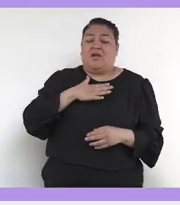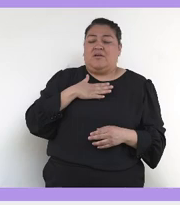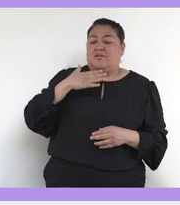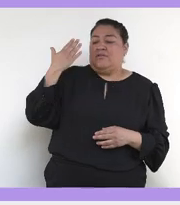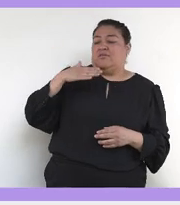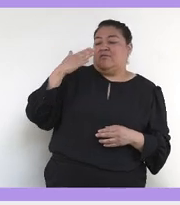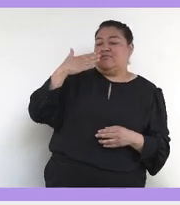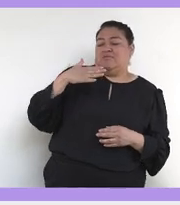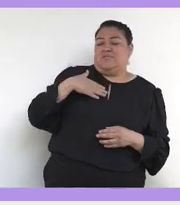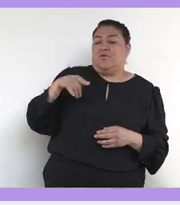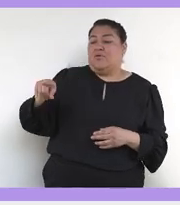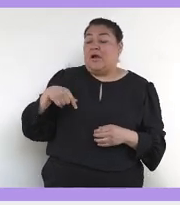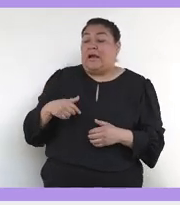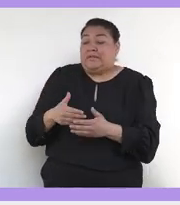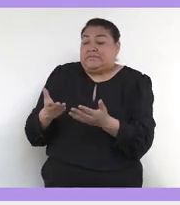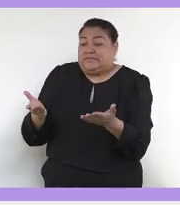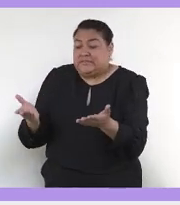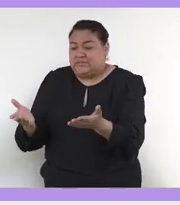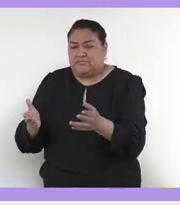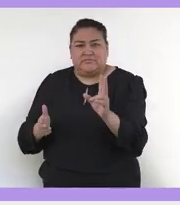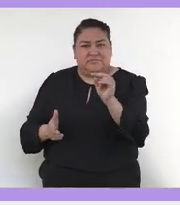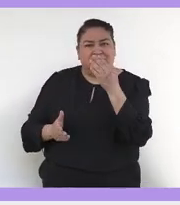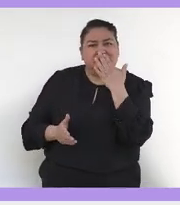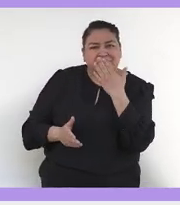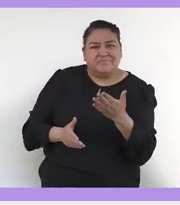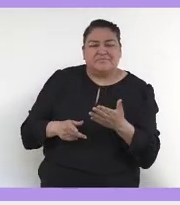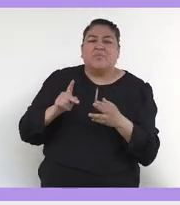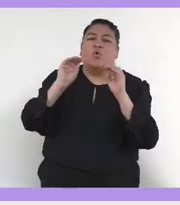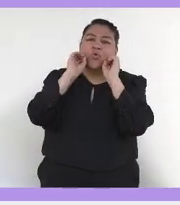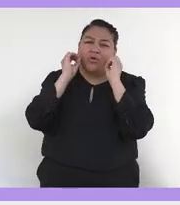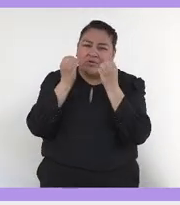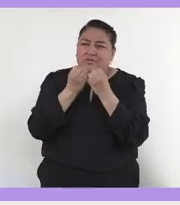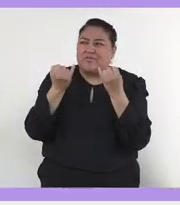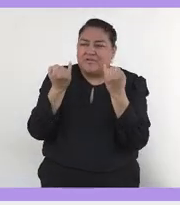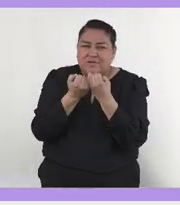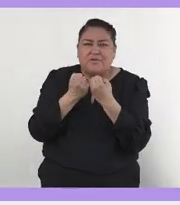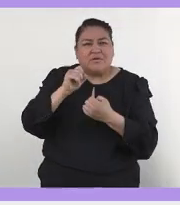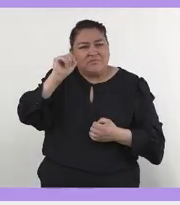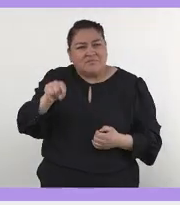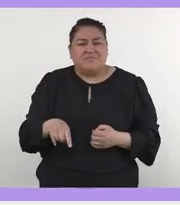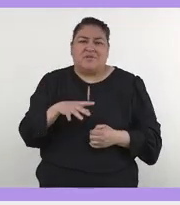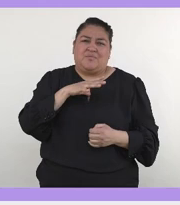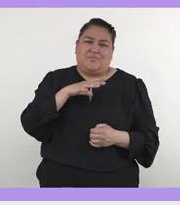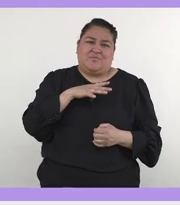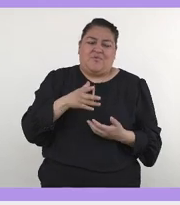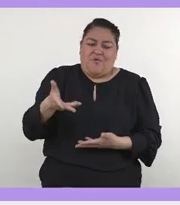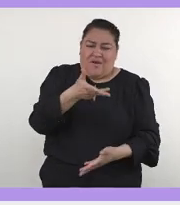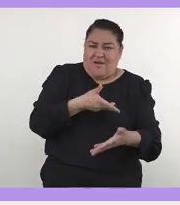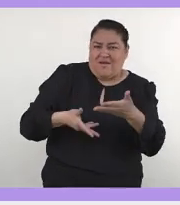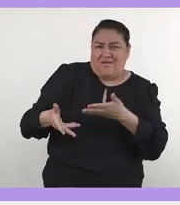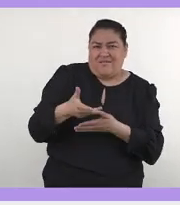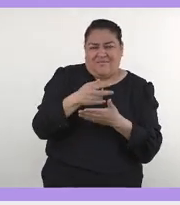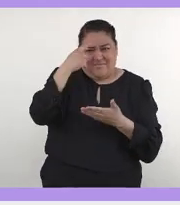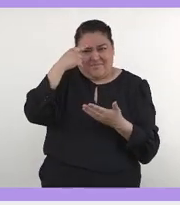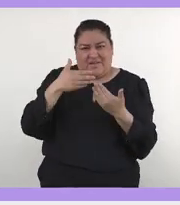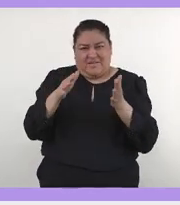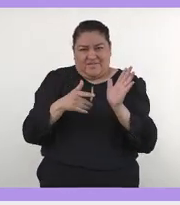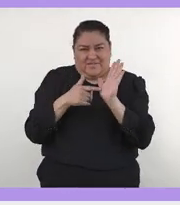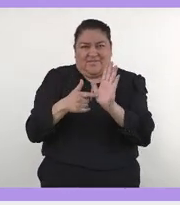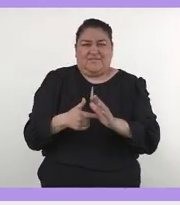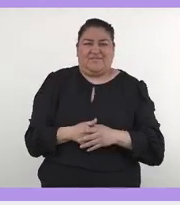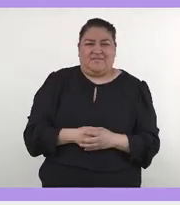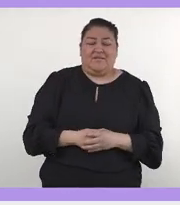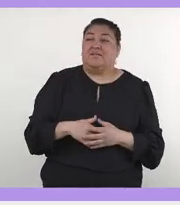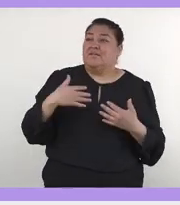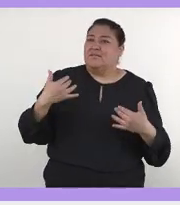Ah no es que solamente porque no se lo estamos ofreciendo pero las propias organizaciones tampoco están expuestas claro Oye me parece